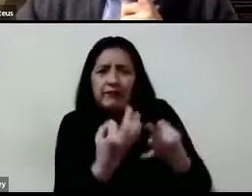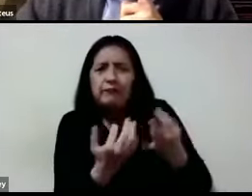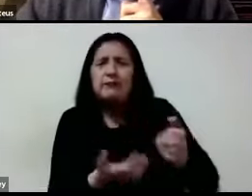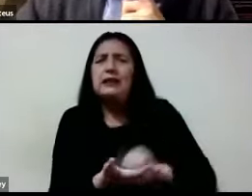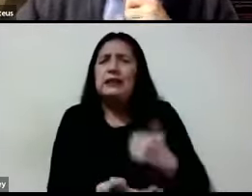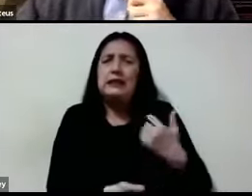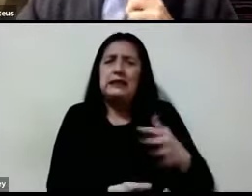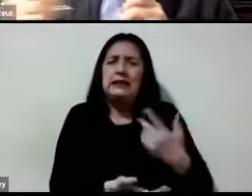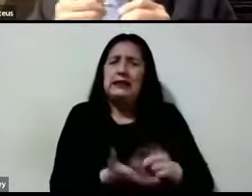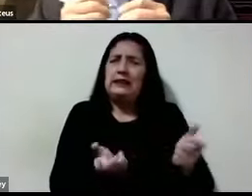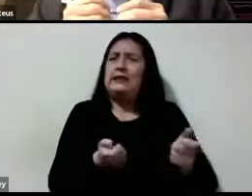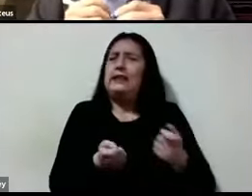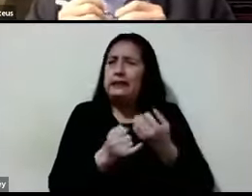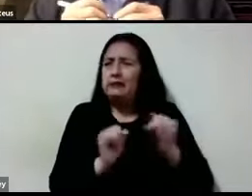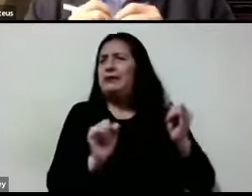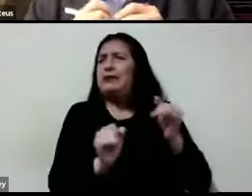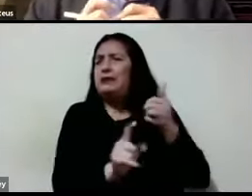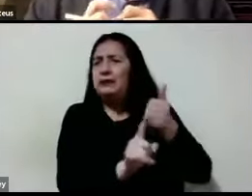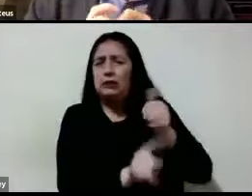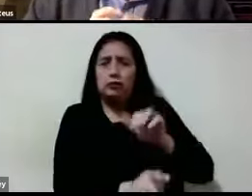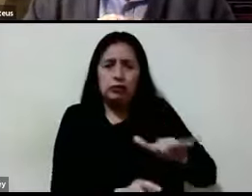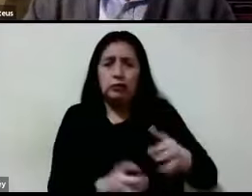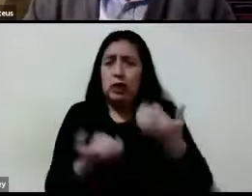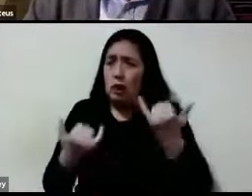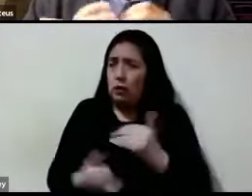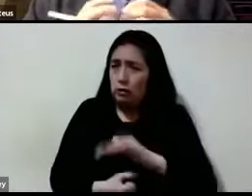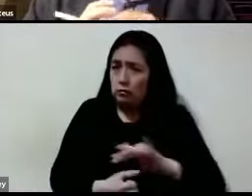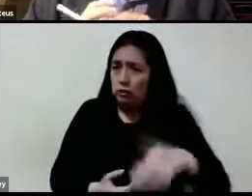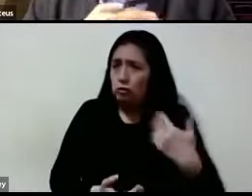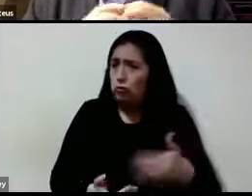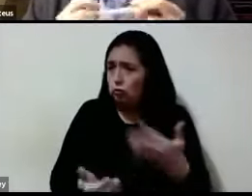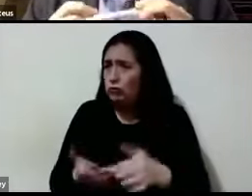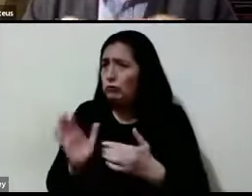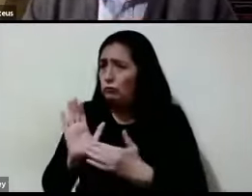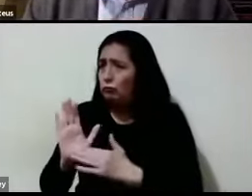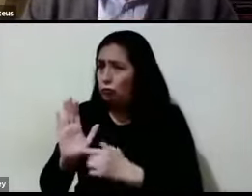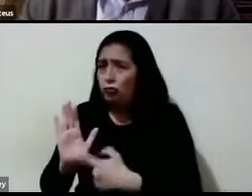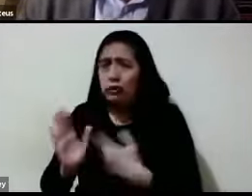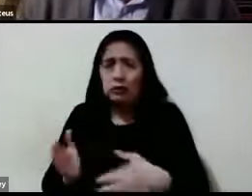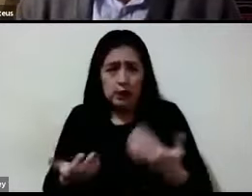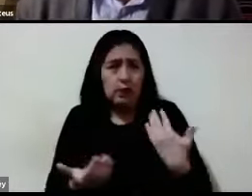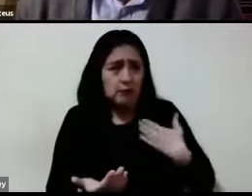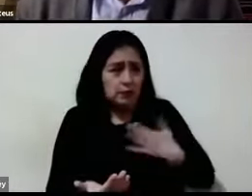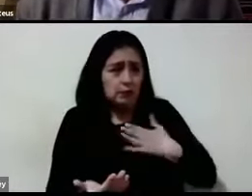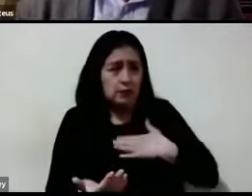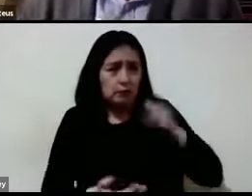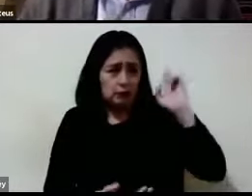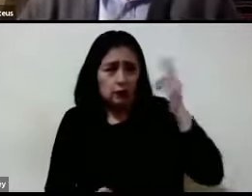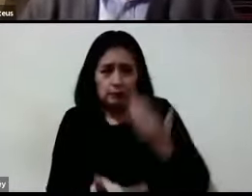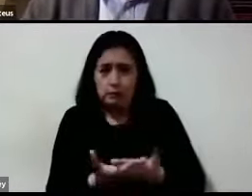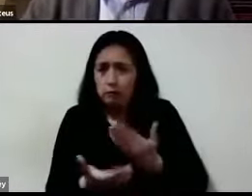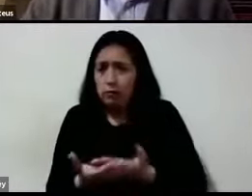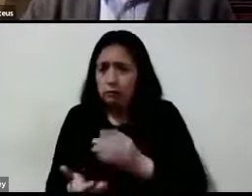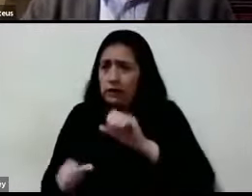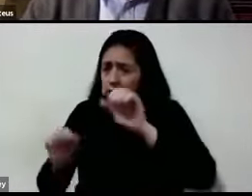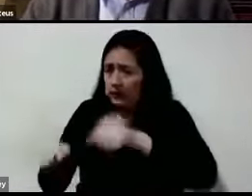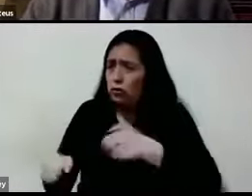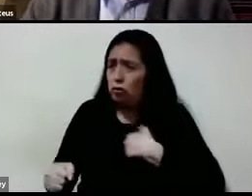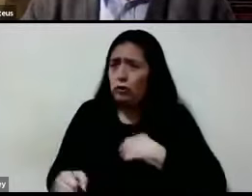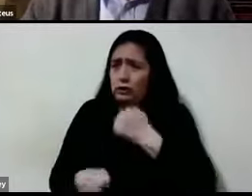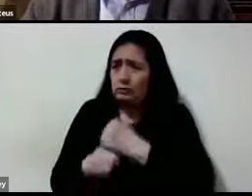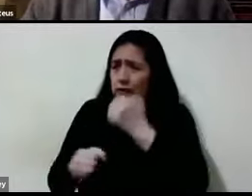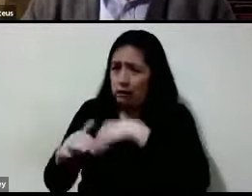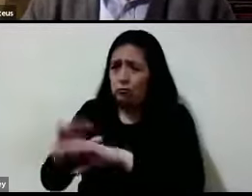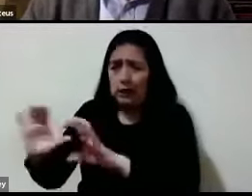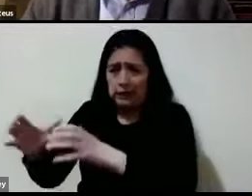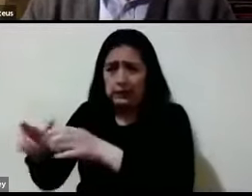gran autonomía. Y los niños hoy en día nos están demostrando, a mí como docente me demuestran que sí, he trabajado con ellos en el colegio